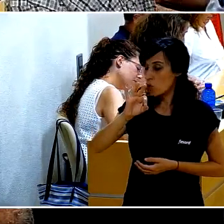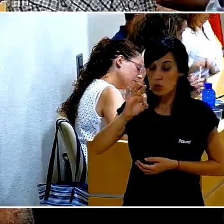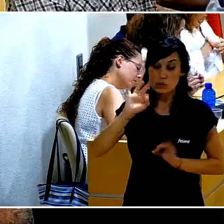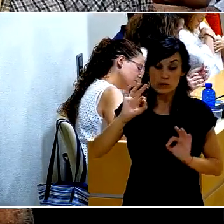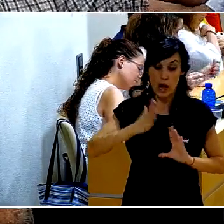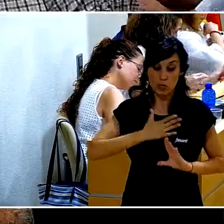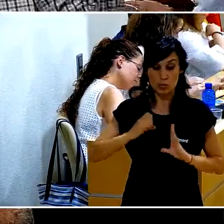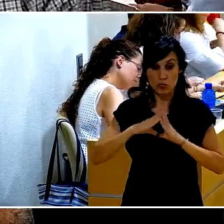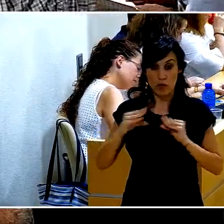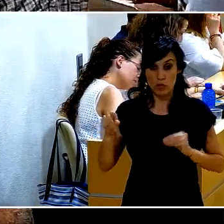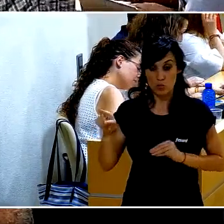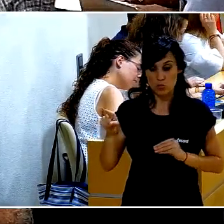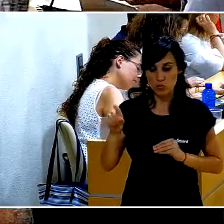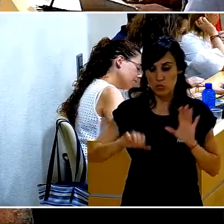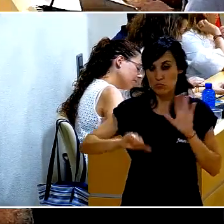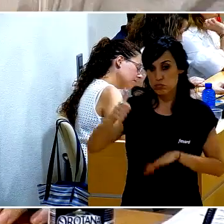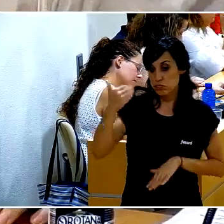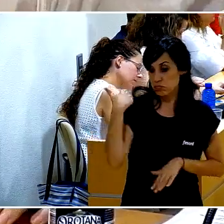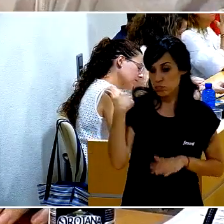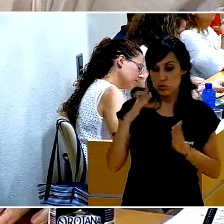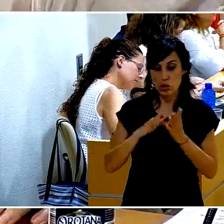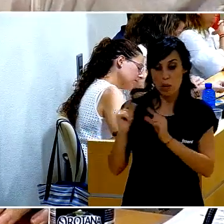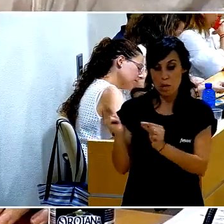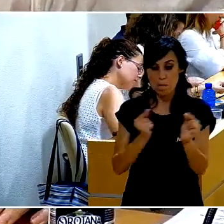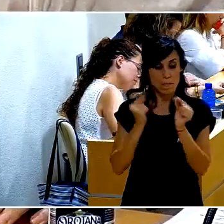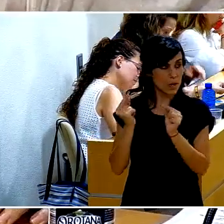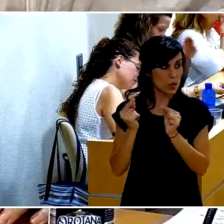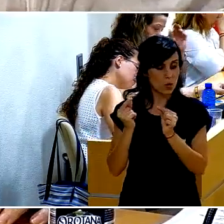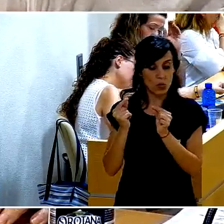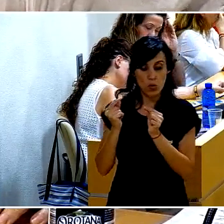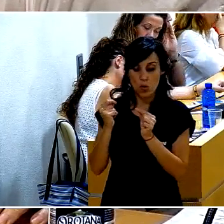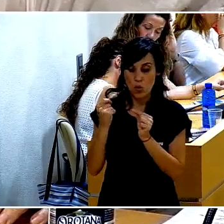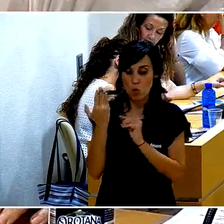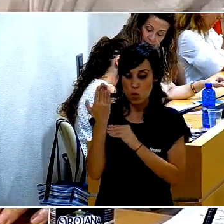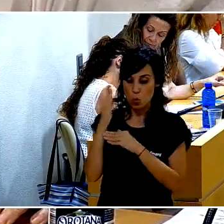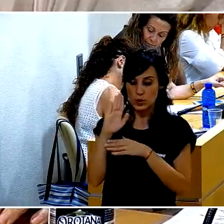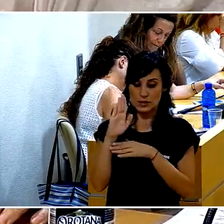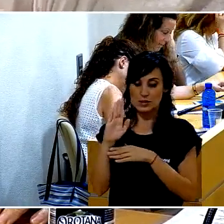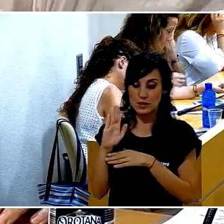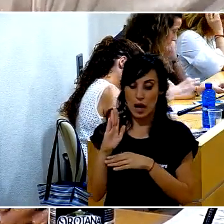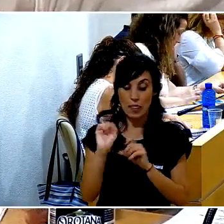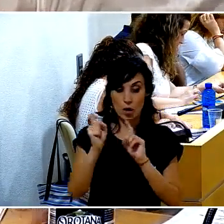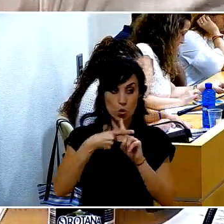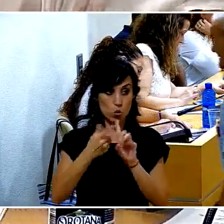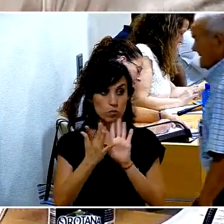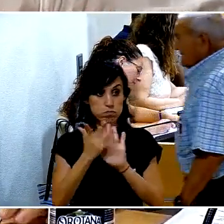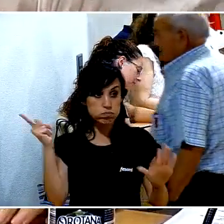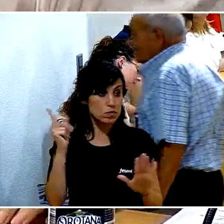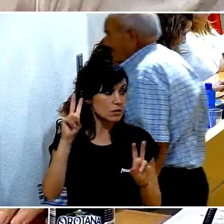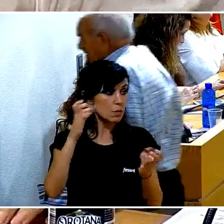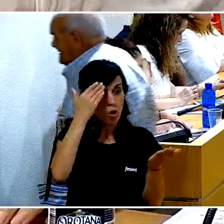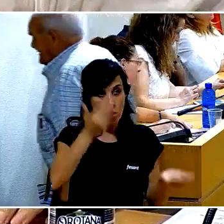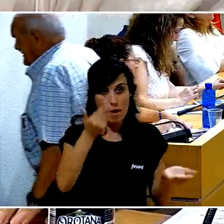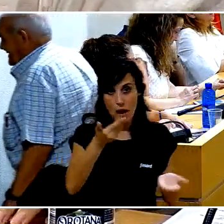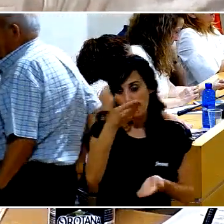l'Ajuntament de Vall d'Uxó va aprovar en el ple la proposta de retirada de la creu en homenatge als caiguts